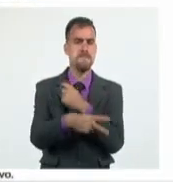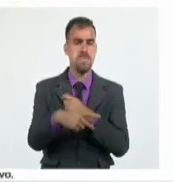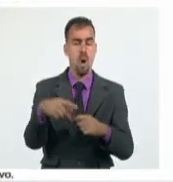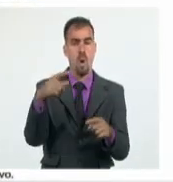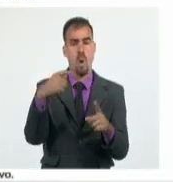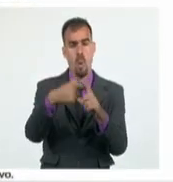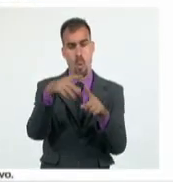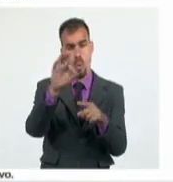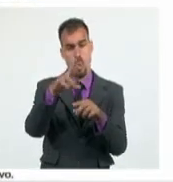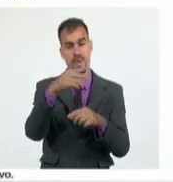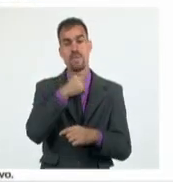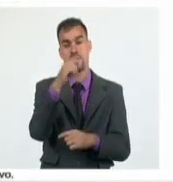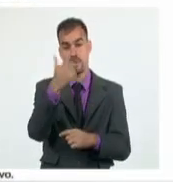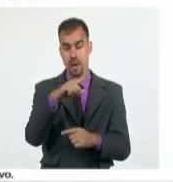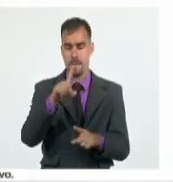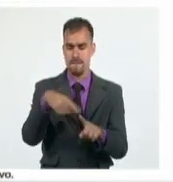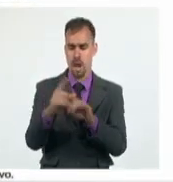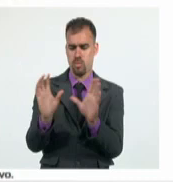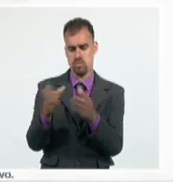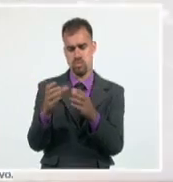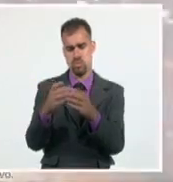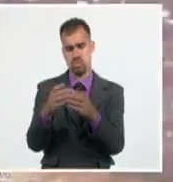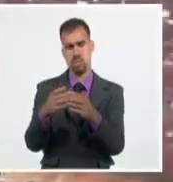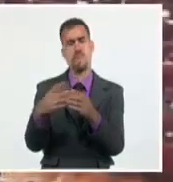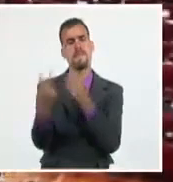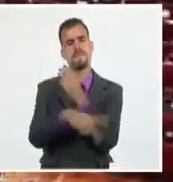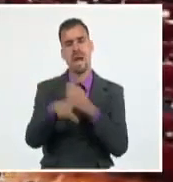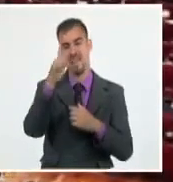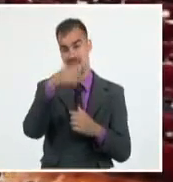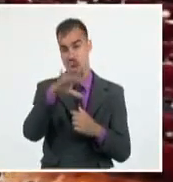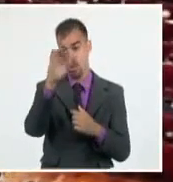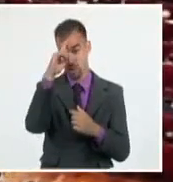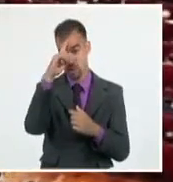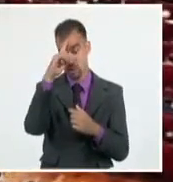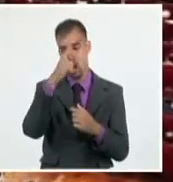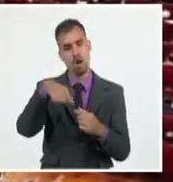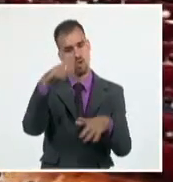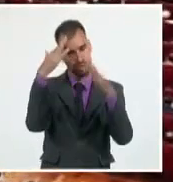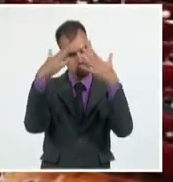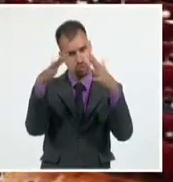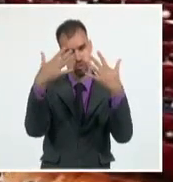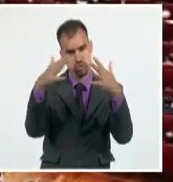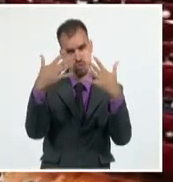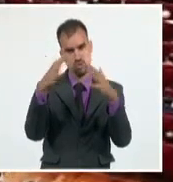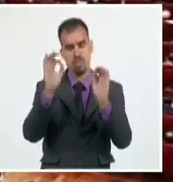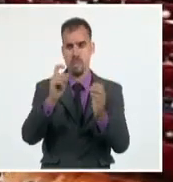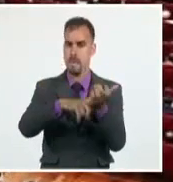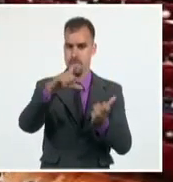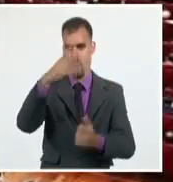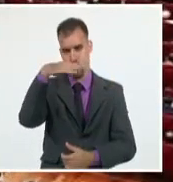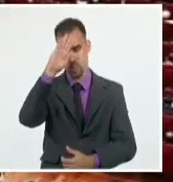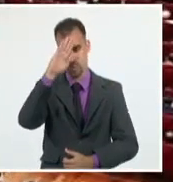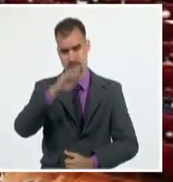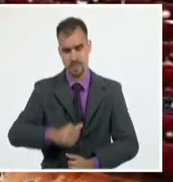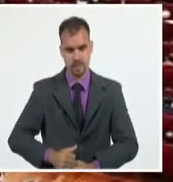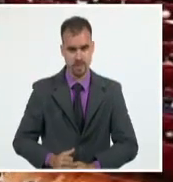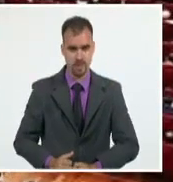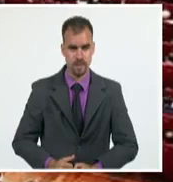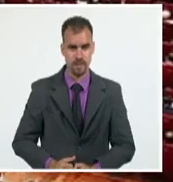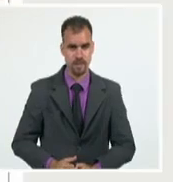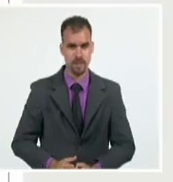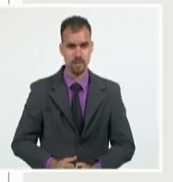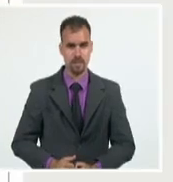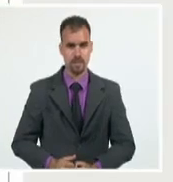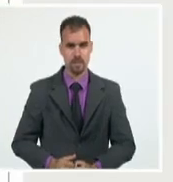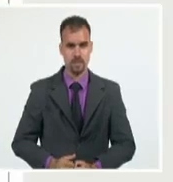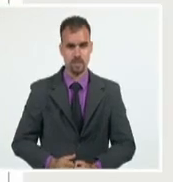el Partido Popular Revolucionario de Laos, enviaron mensajes de felicitación y de solidaridad al partido cubano. El texto del Comité Central